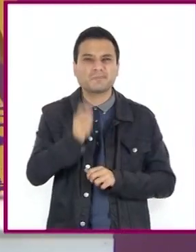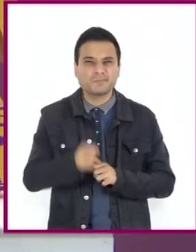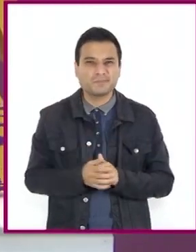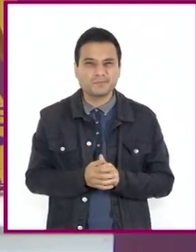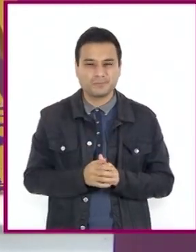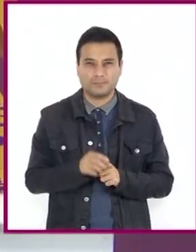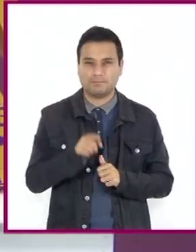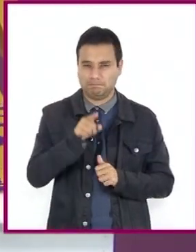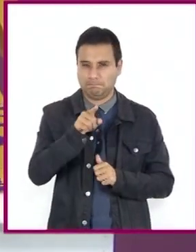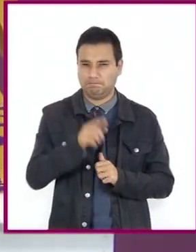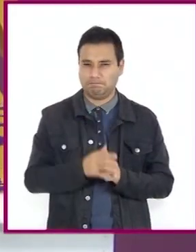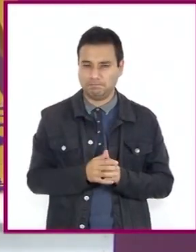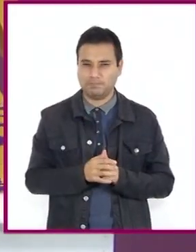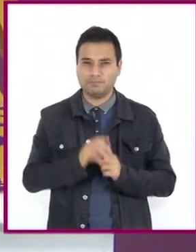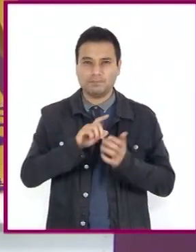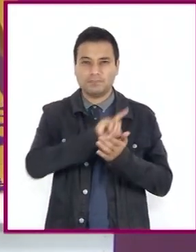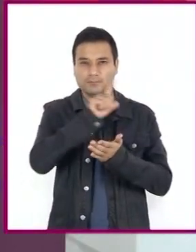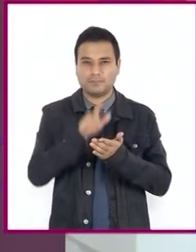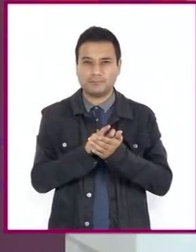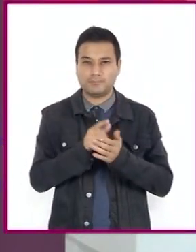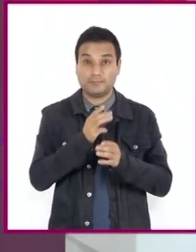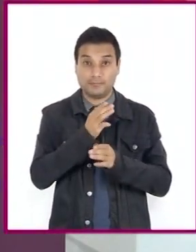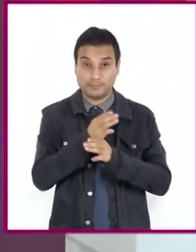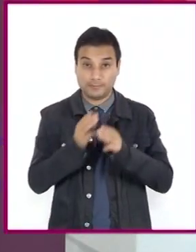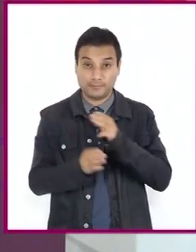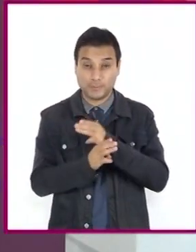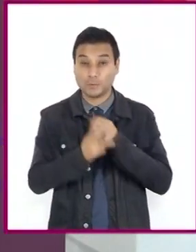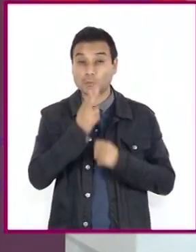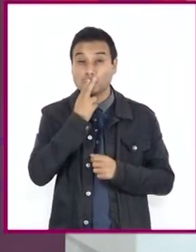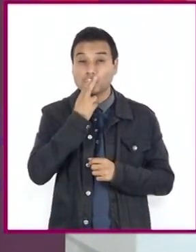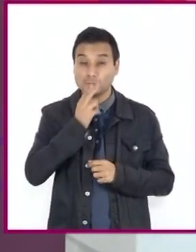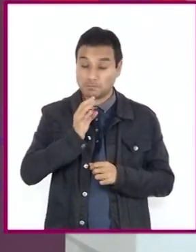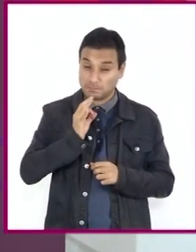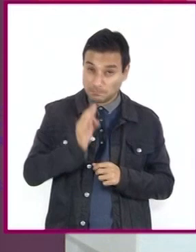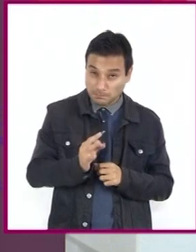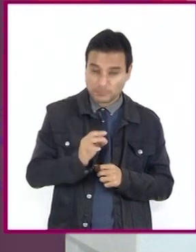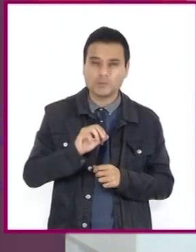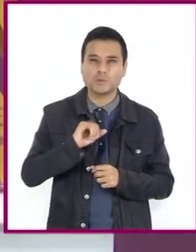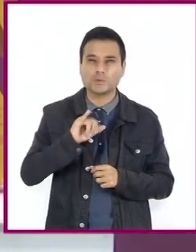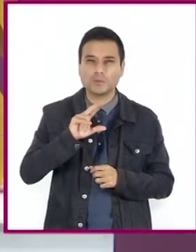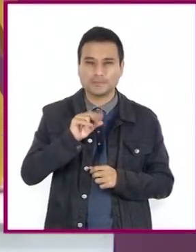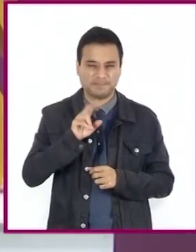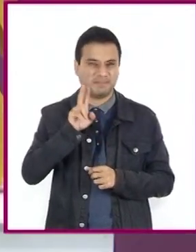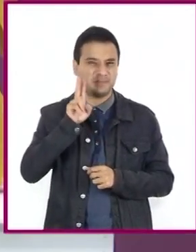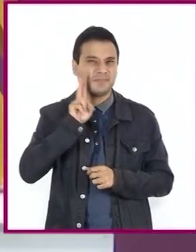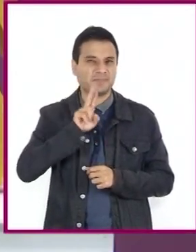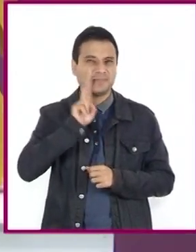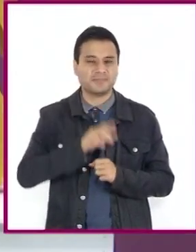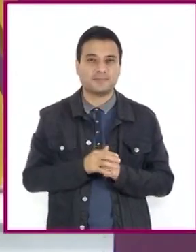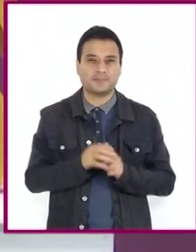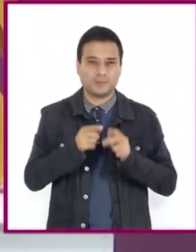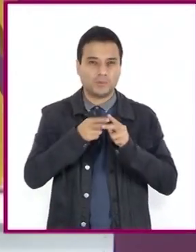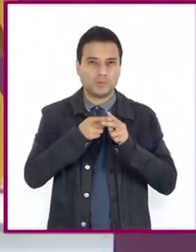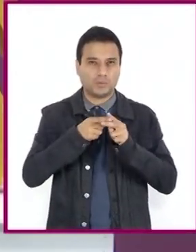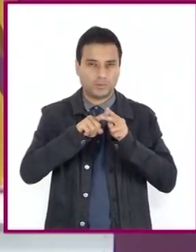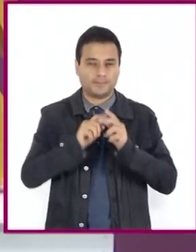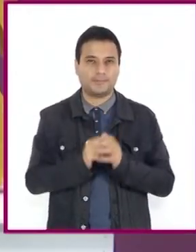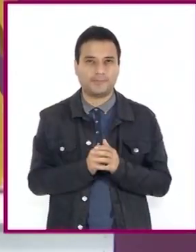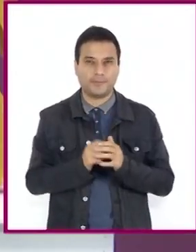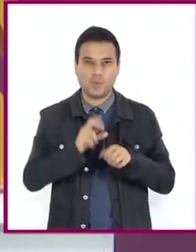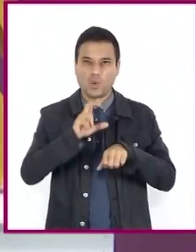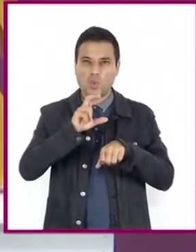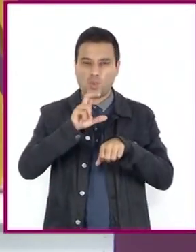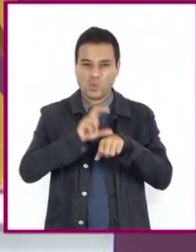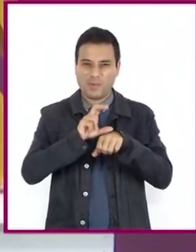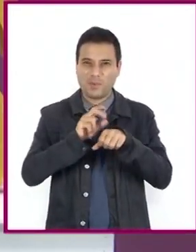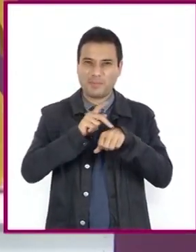ley de la conservación de la materia a partir de la obtención de acetato de calcio. Introducción: la cáscara de huevo, que